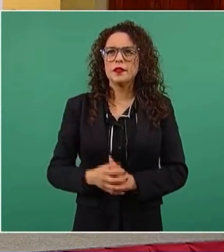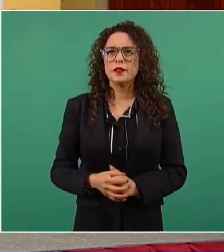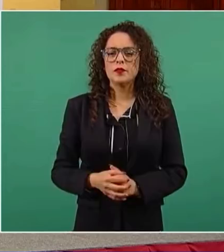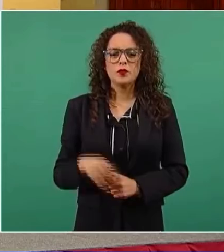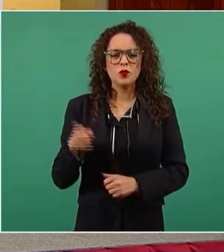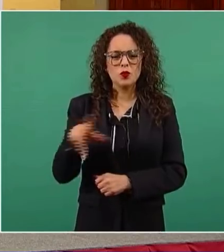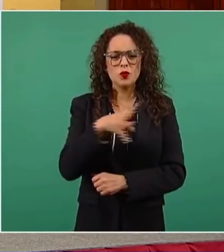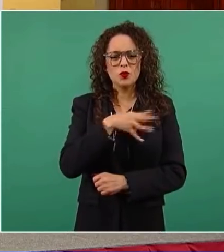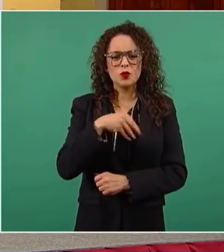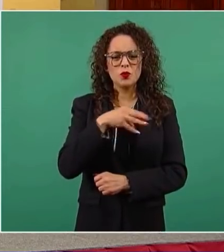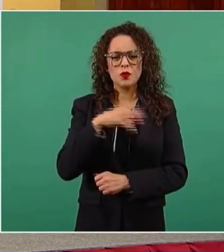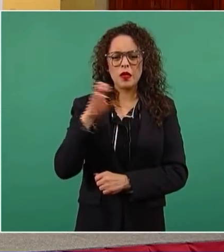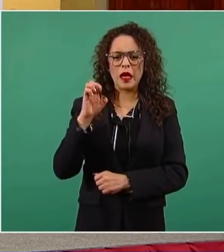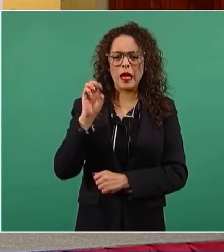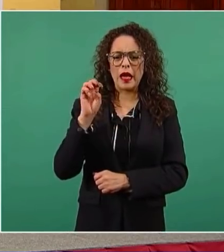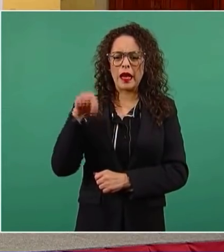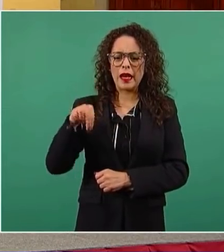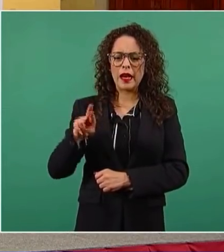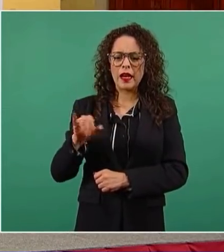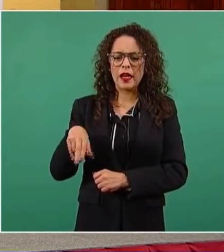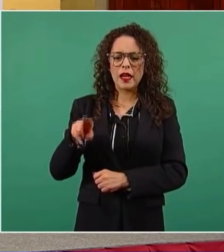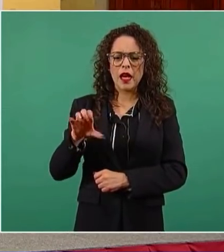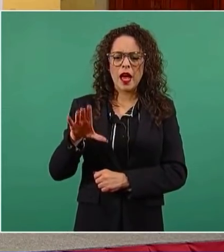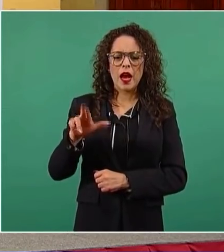el hijo de Enrique Krause,